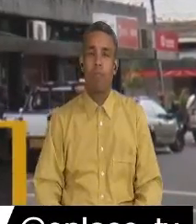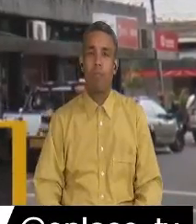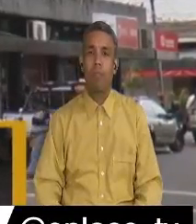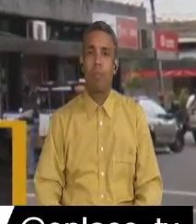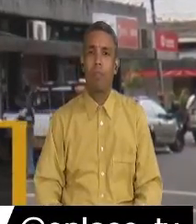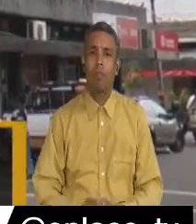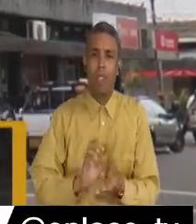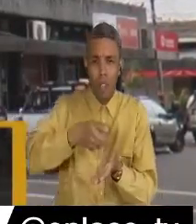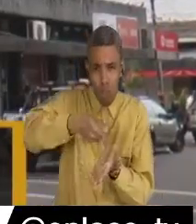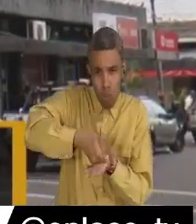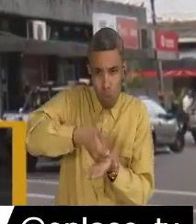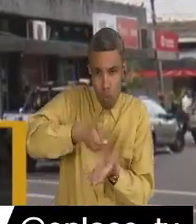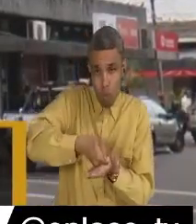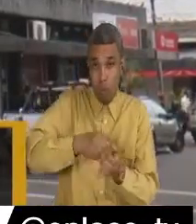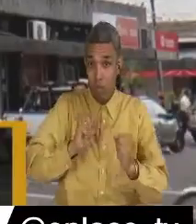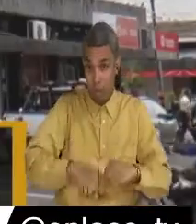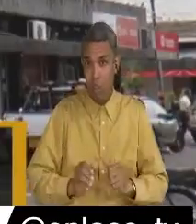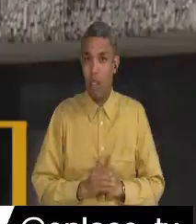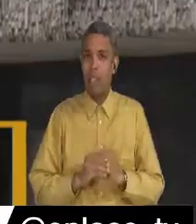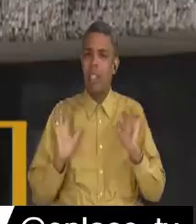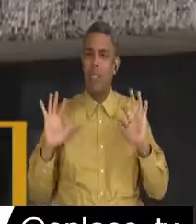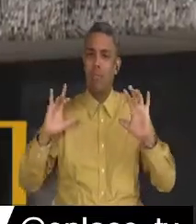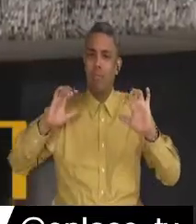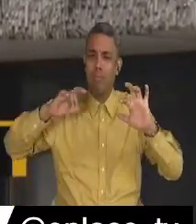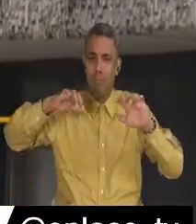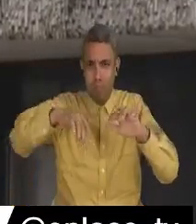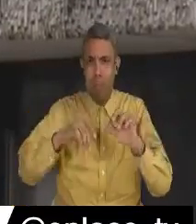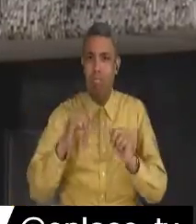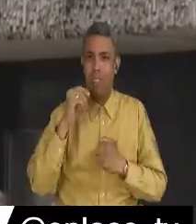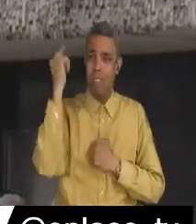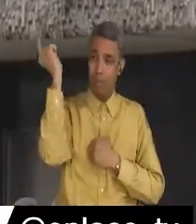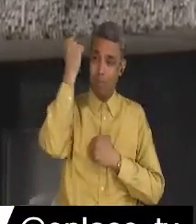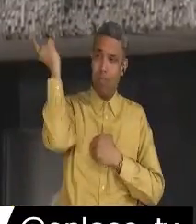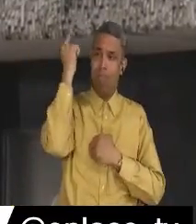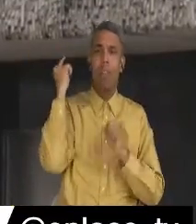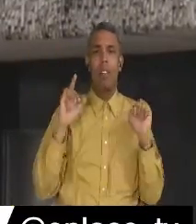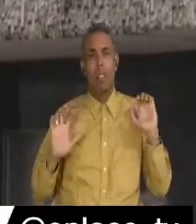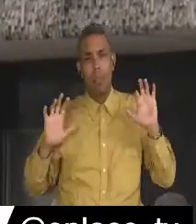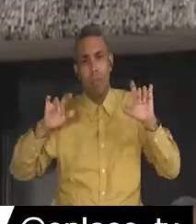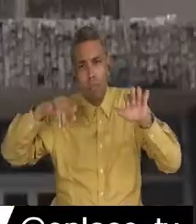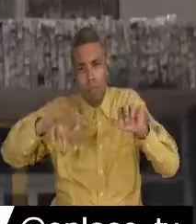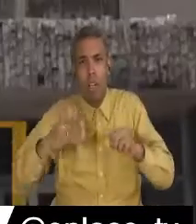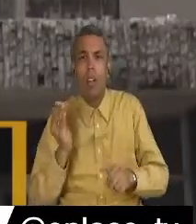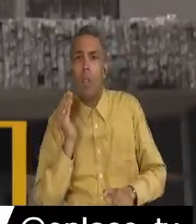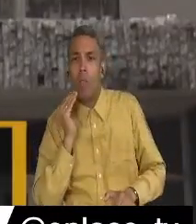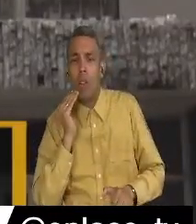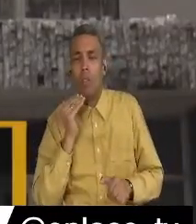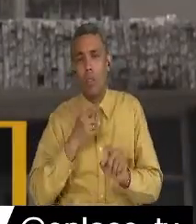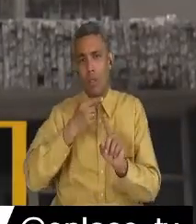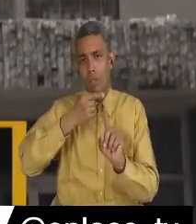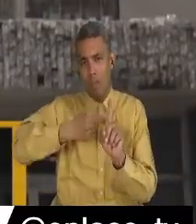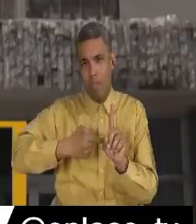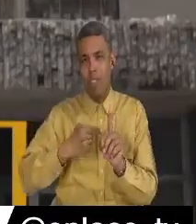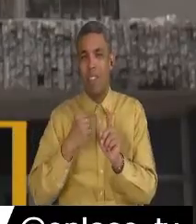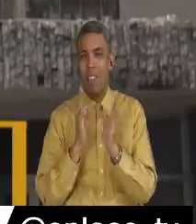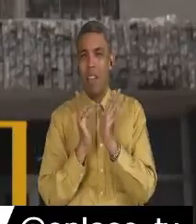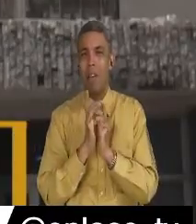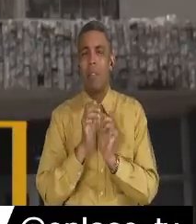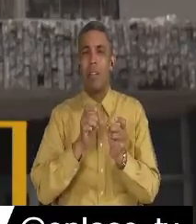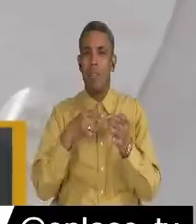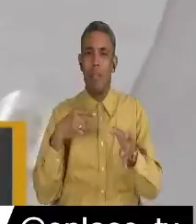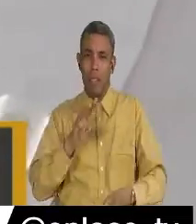Afiliados de la Caja de Compensación Familiar de Barranca Bermeja, CAFABA, ha sido convocada para el próximo 25 de abril a realizarse en el auditorio de la entidad a partir de las